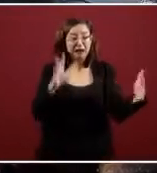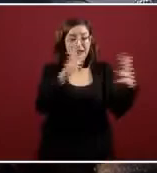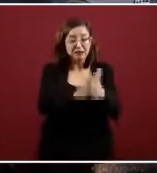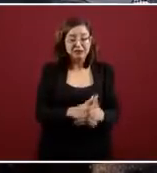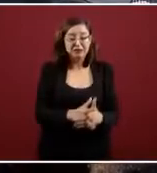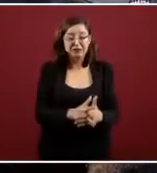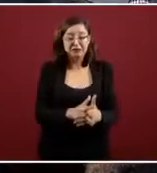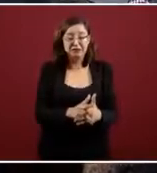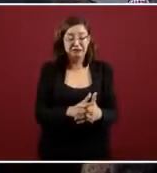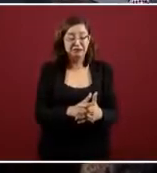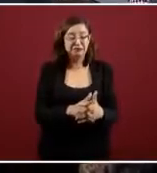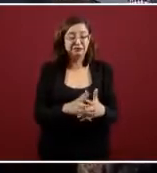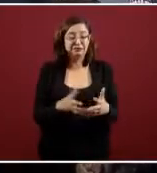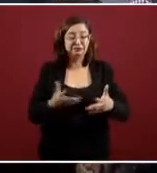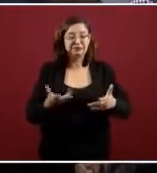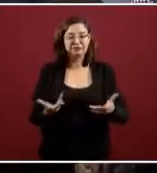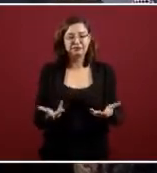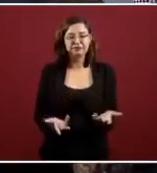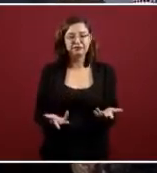que